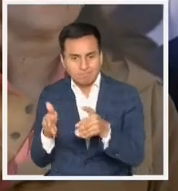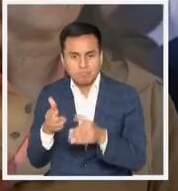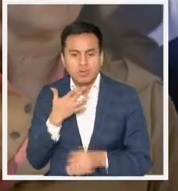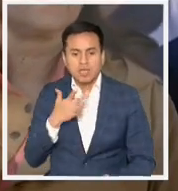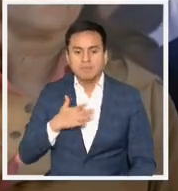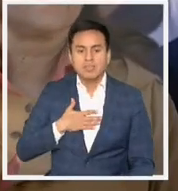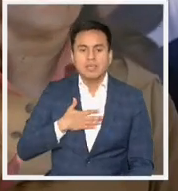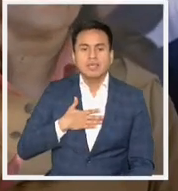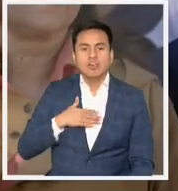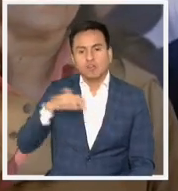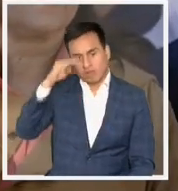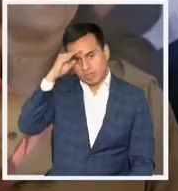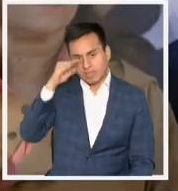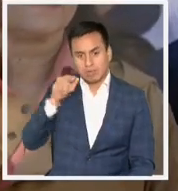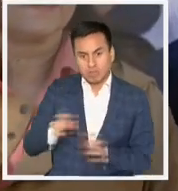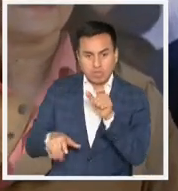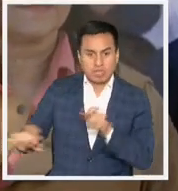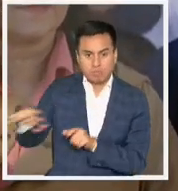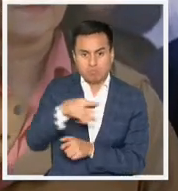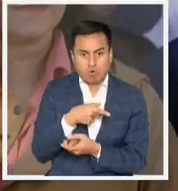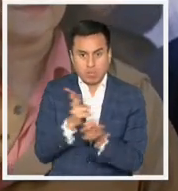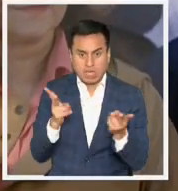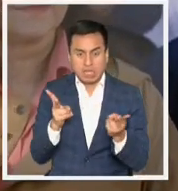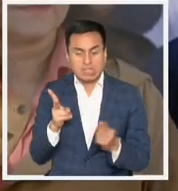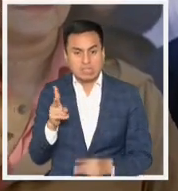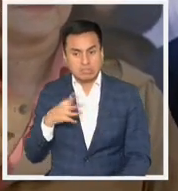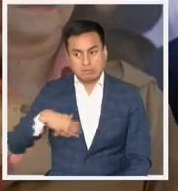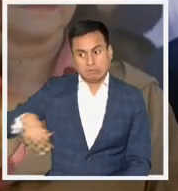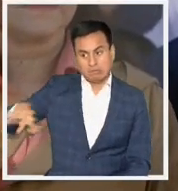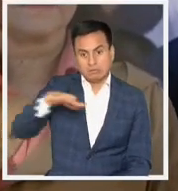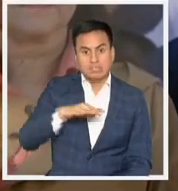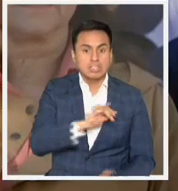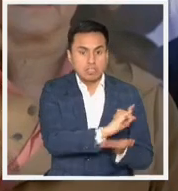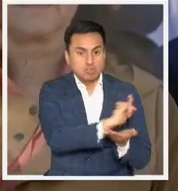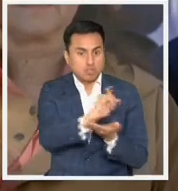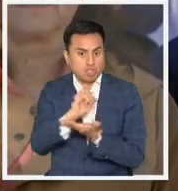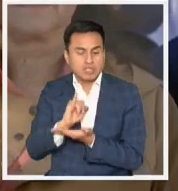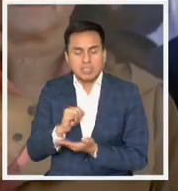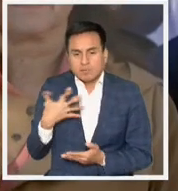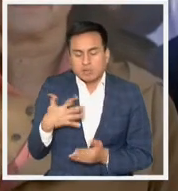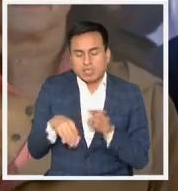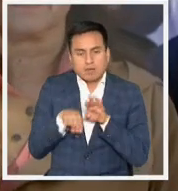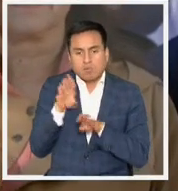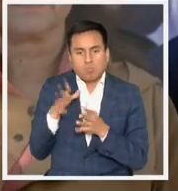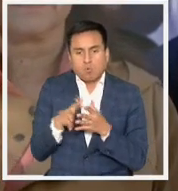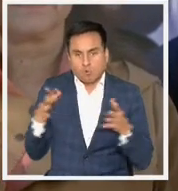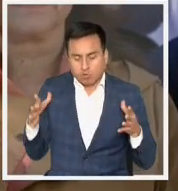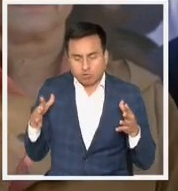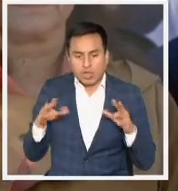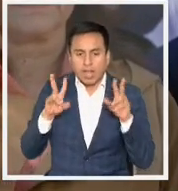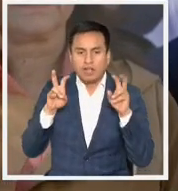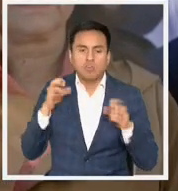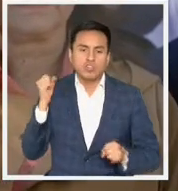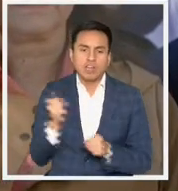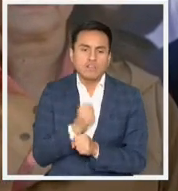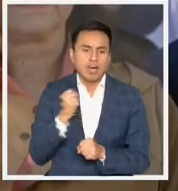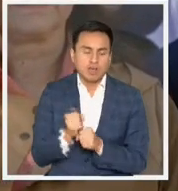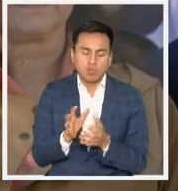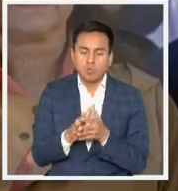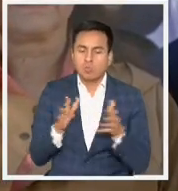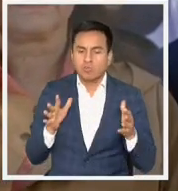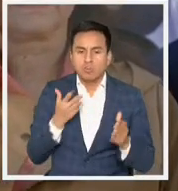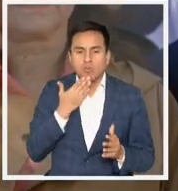mí la fe pública y la confianza de las personas y las instituciones me importa mucho, y es algo en lo que hemos trabajado mucho